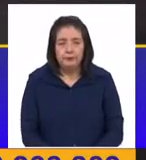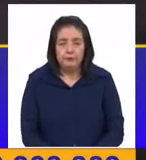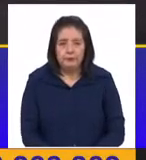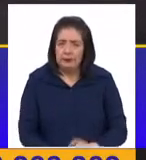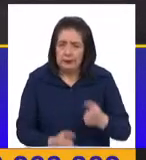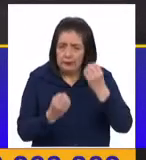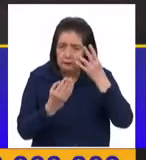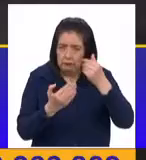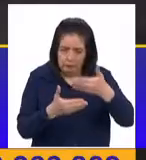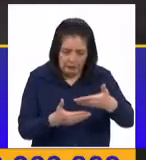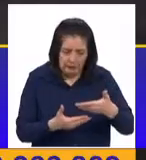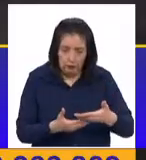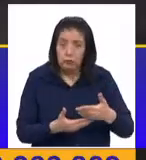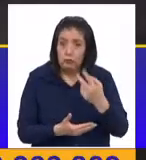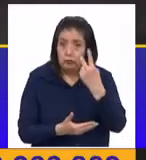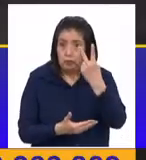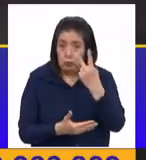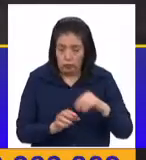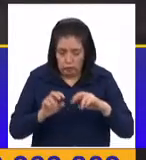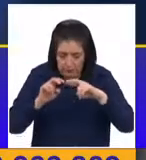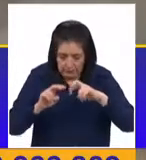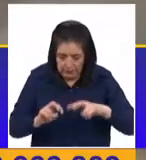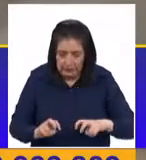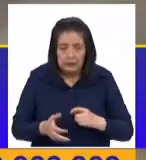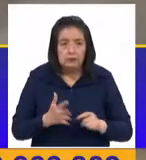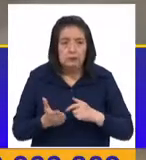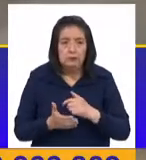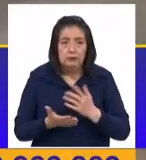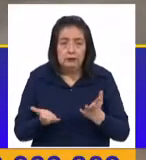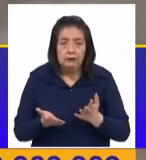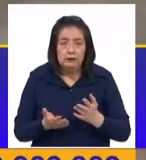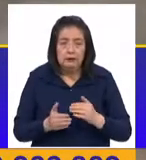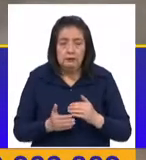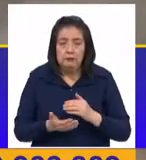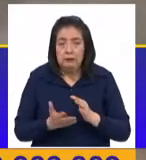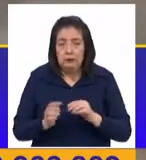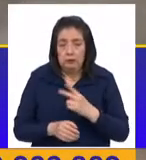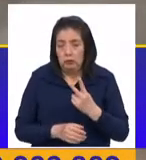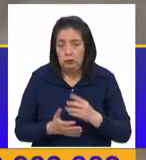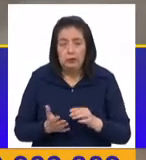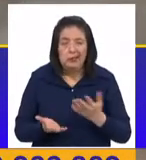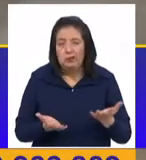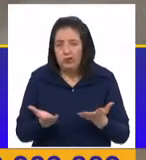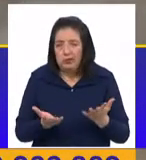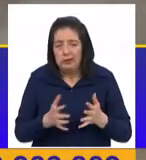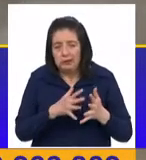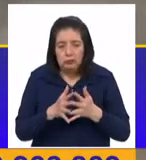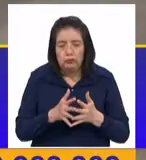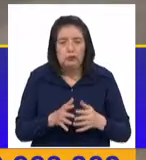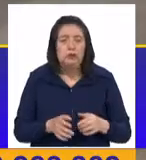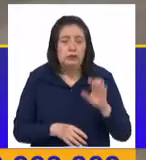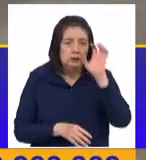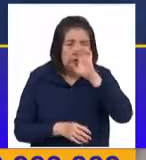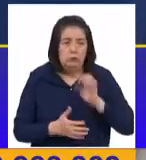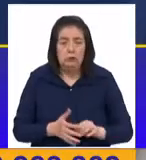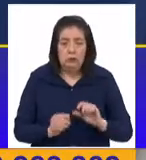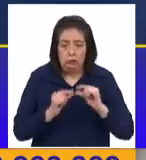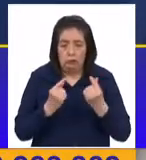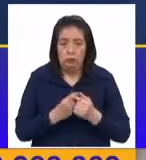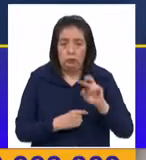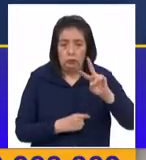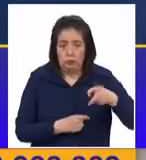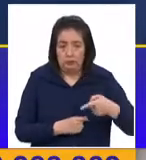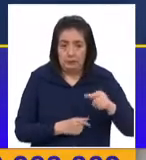Los datos provienen de 2 investigaciones en fase 2 realizadas en Estados Unidos y Europa, donde de un grupo de 2.000 personas